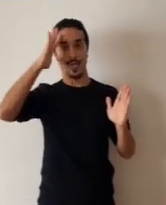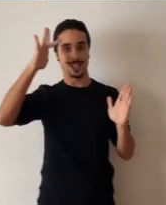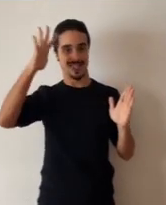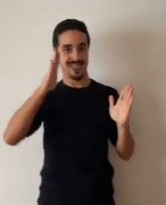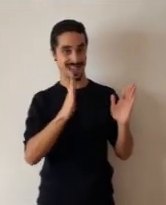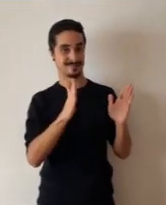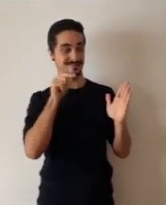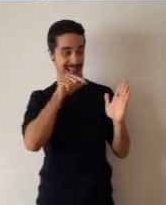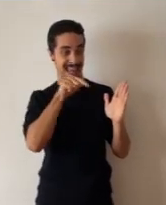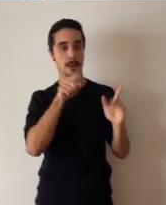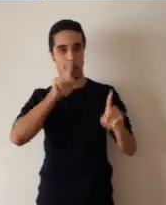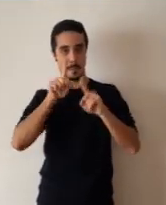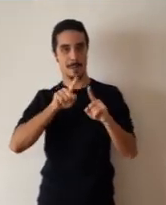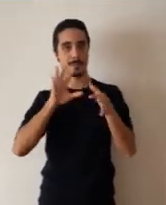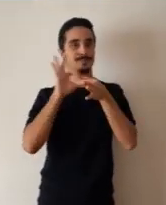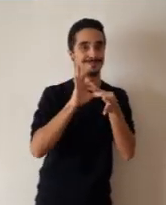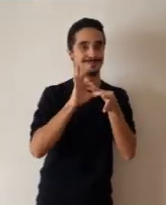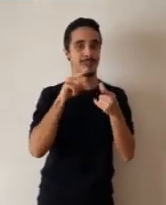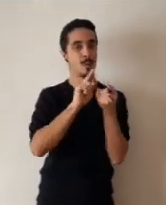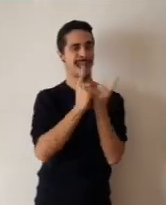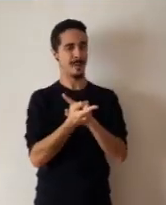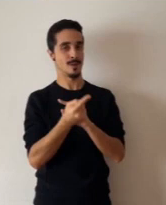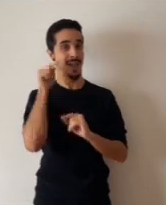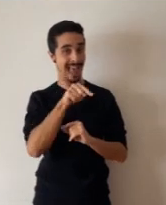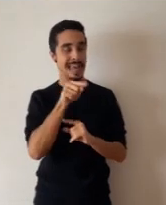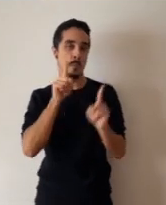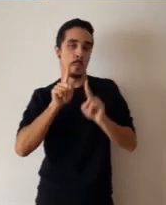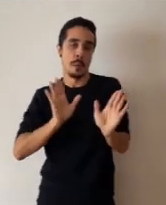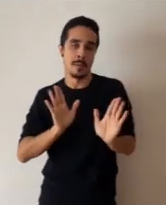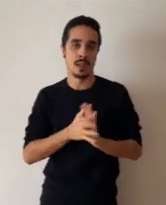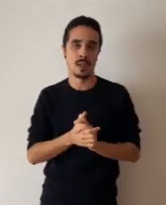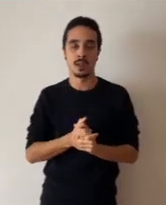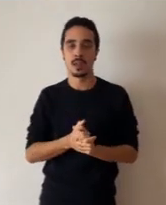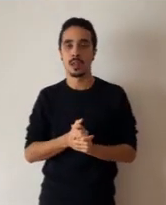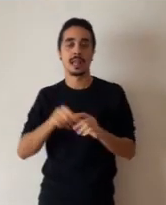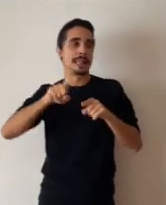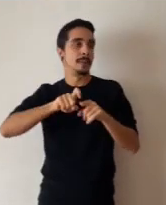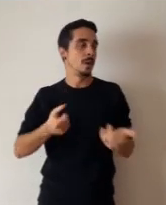adolescencia. Entonces, la adolescencia, unido a ese cambio, bueno, pues